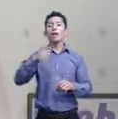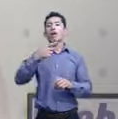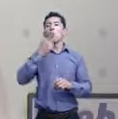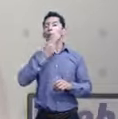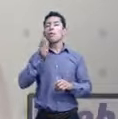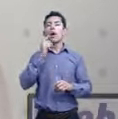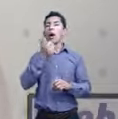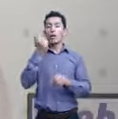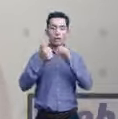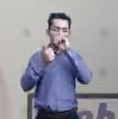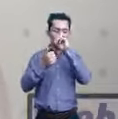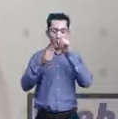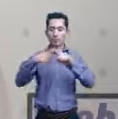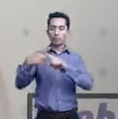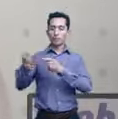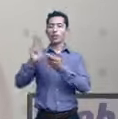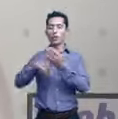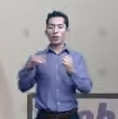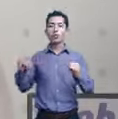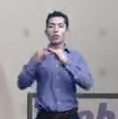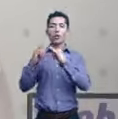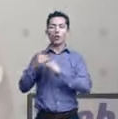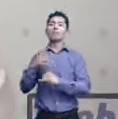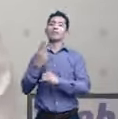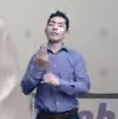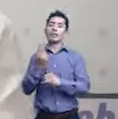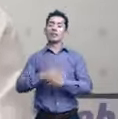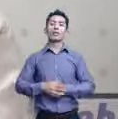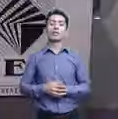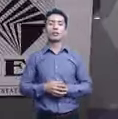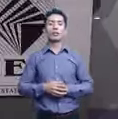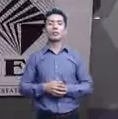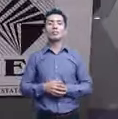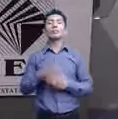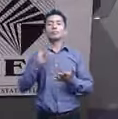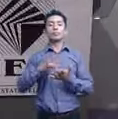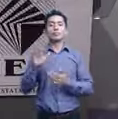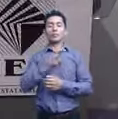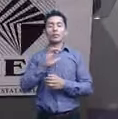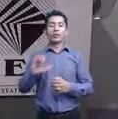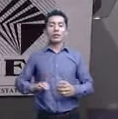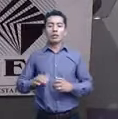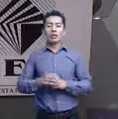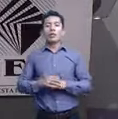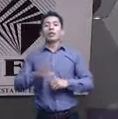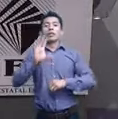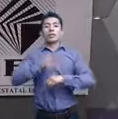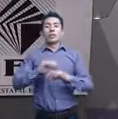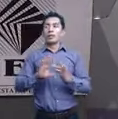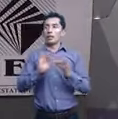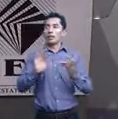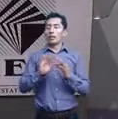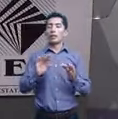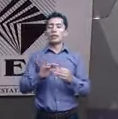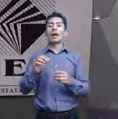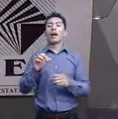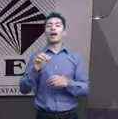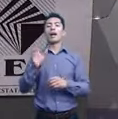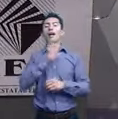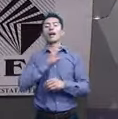a las alumnas y alumnos de las diferentes instituciones que así lo necesiten. Gracias, candidato. Le cedemos el uso de la voz